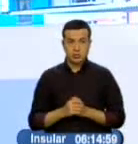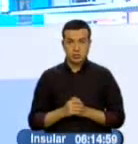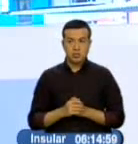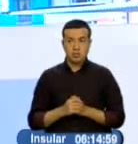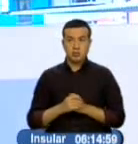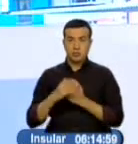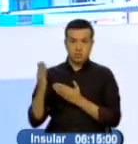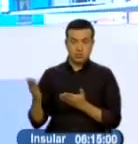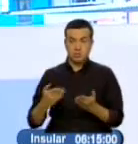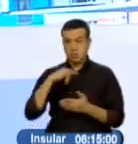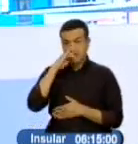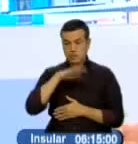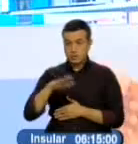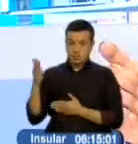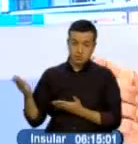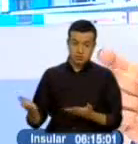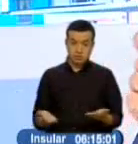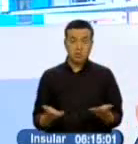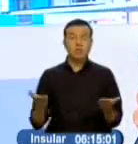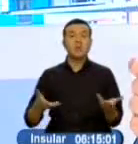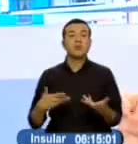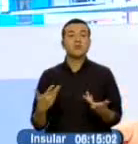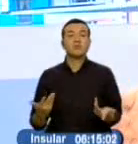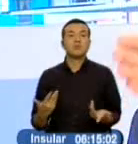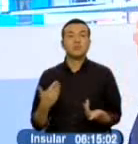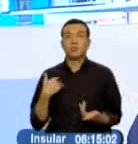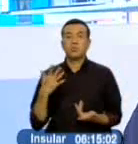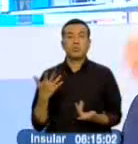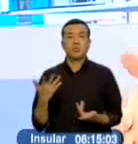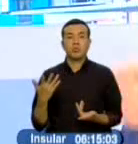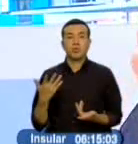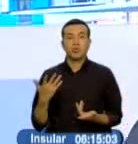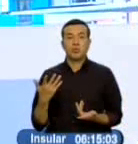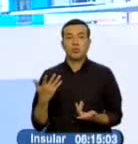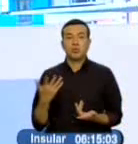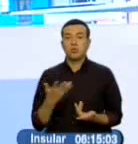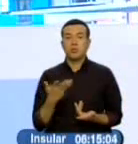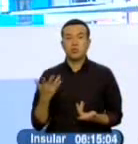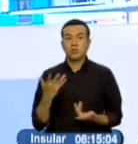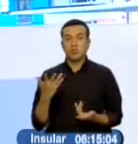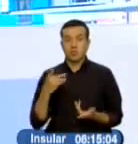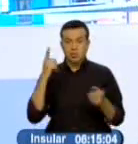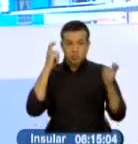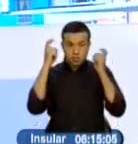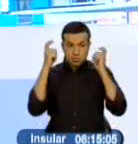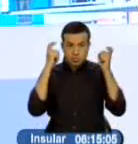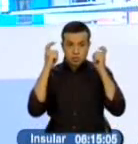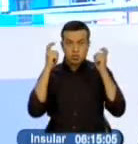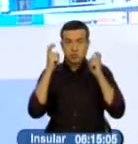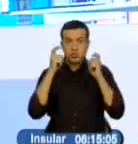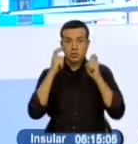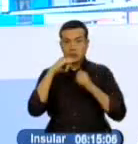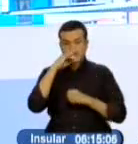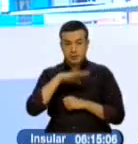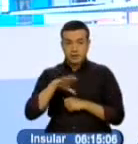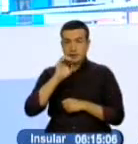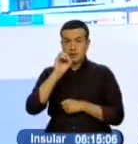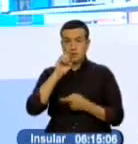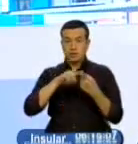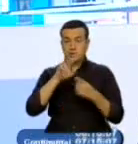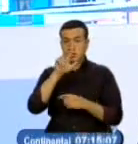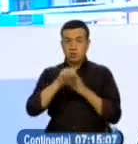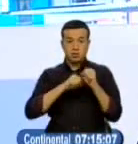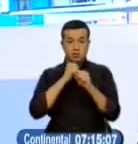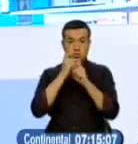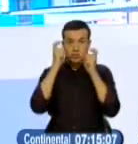recibe a los chicos, pero nosotros no tenemos la rectoría en la educación de 0 a 3 años,